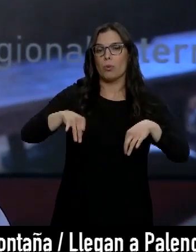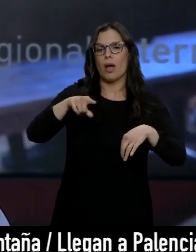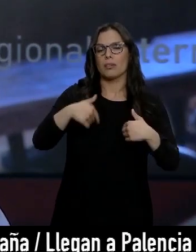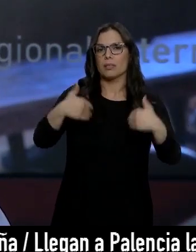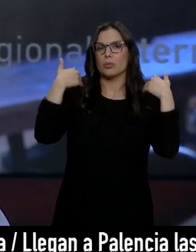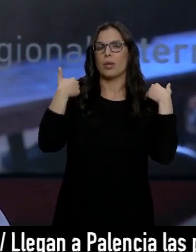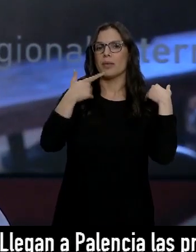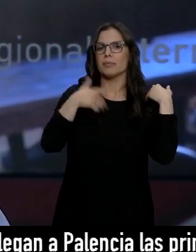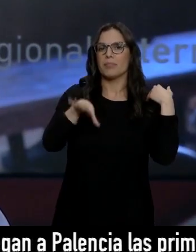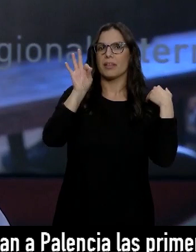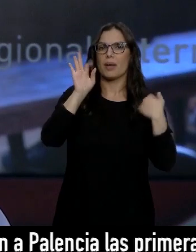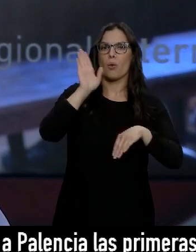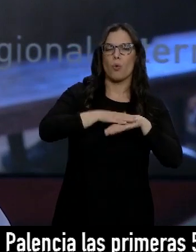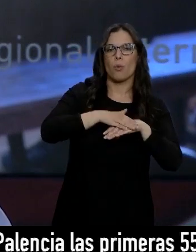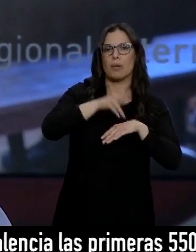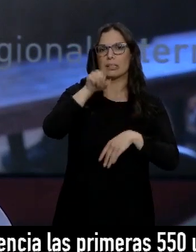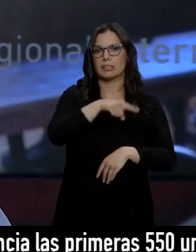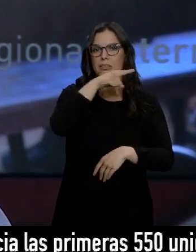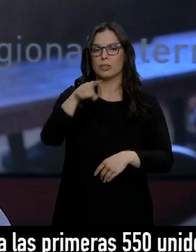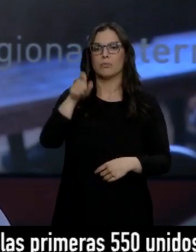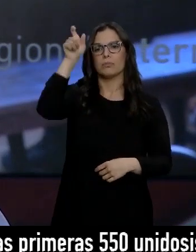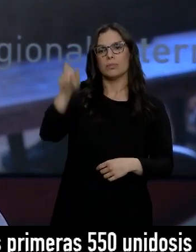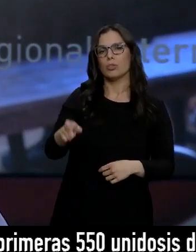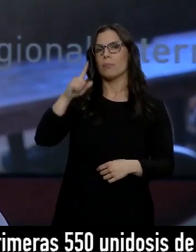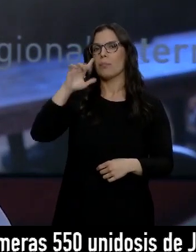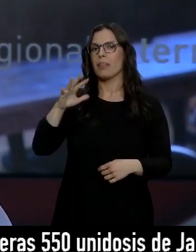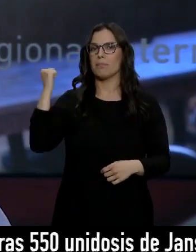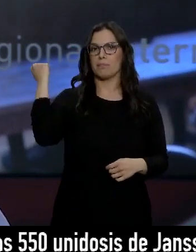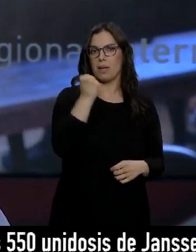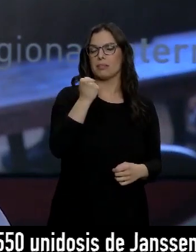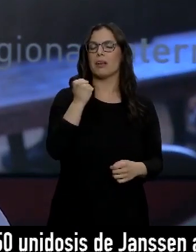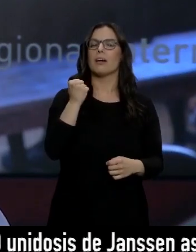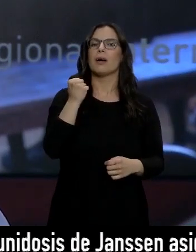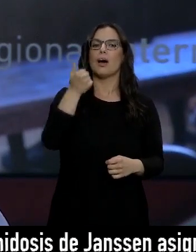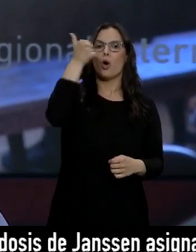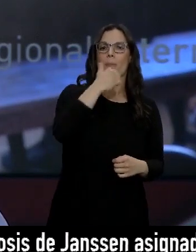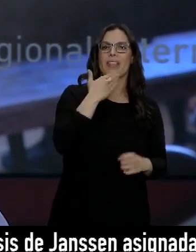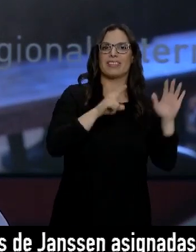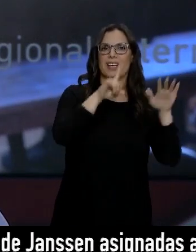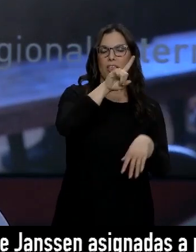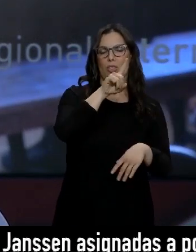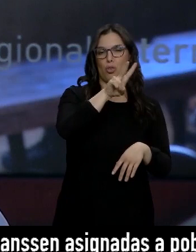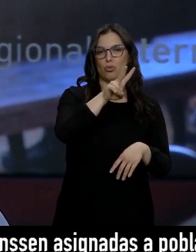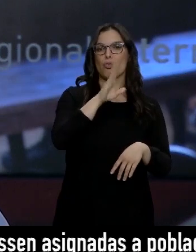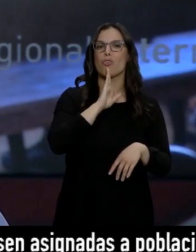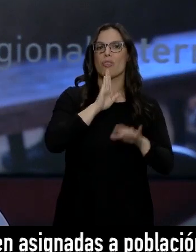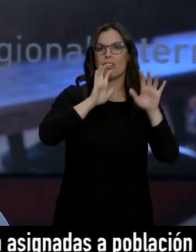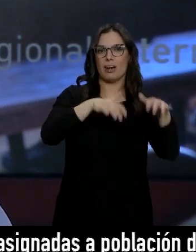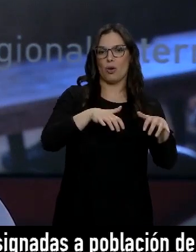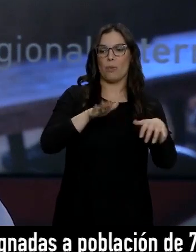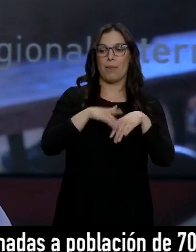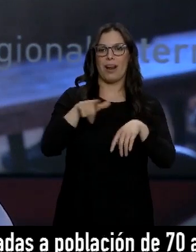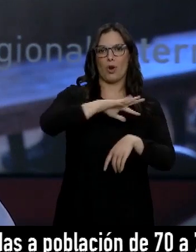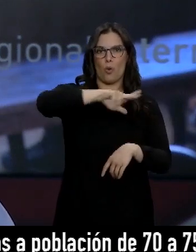la inocencia o culpabilidad del acusado de matar de una puñalada a un hombre de 62 años en León para